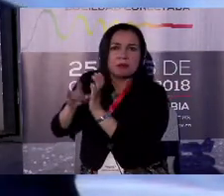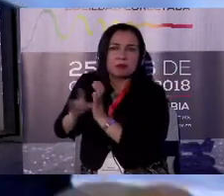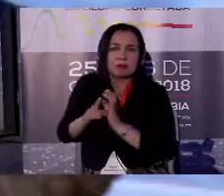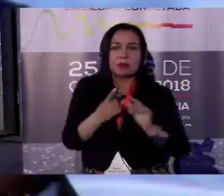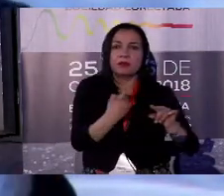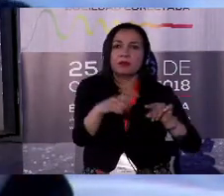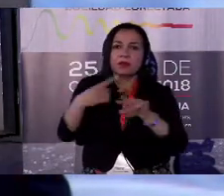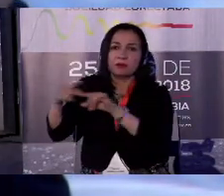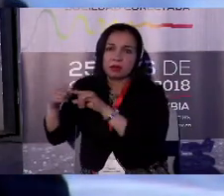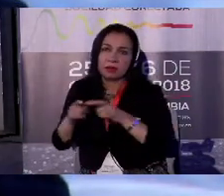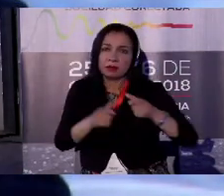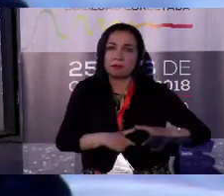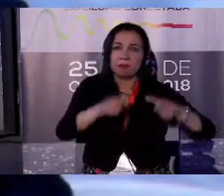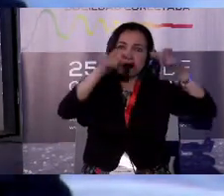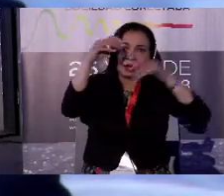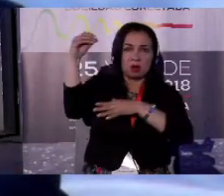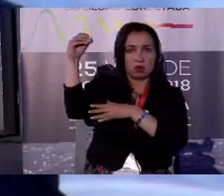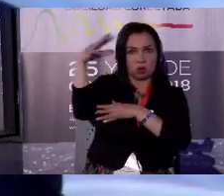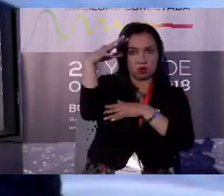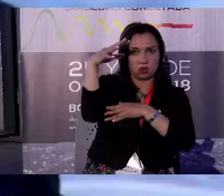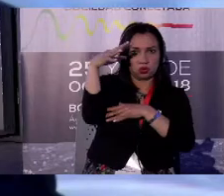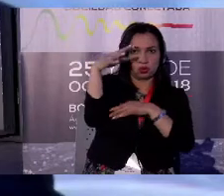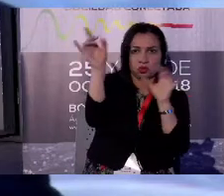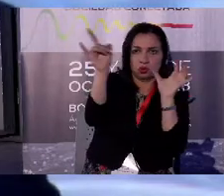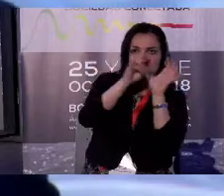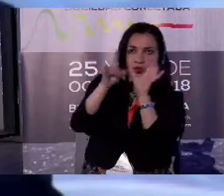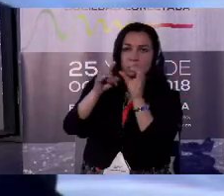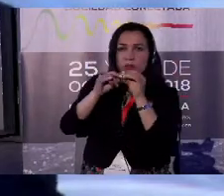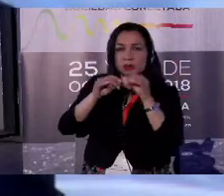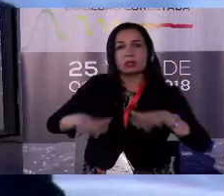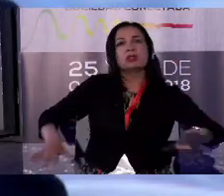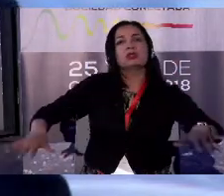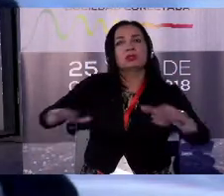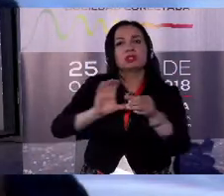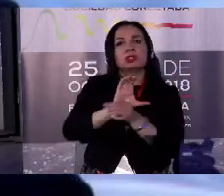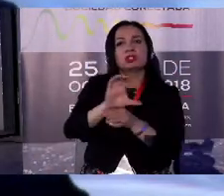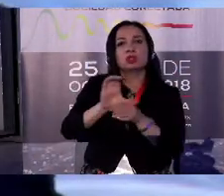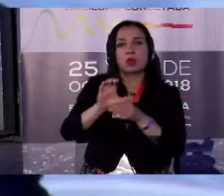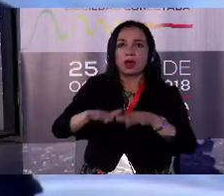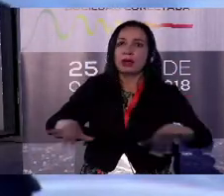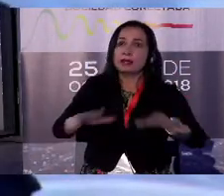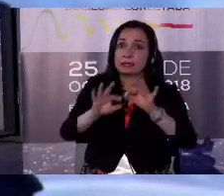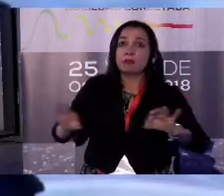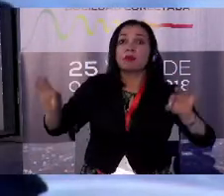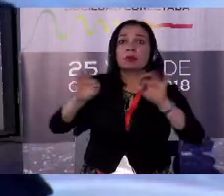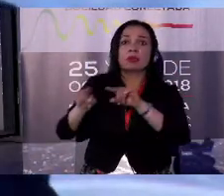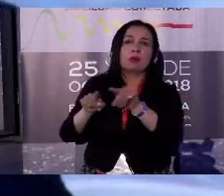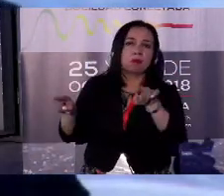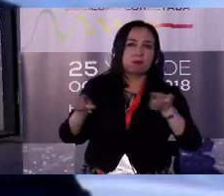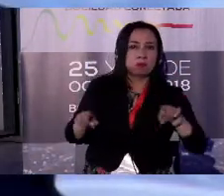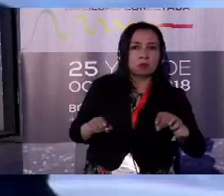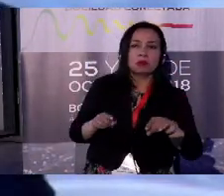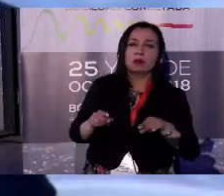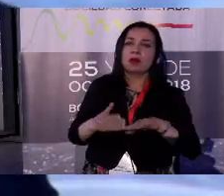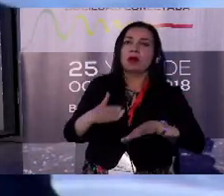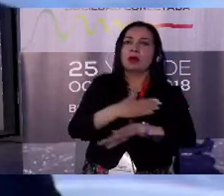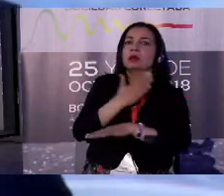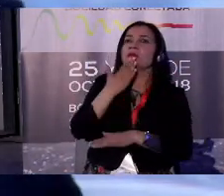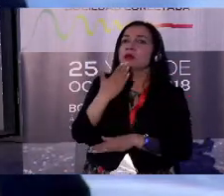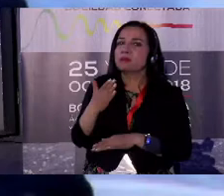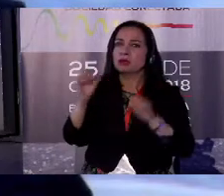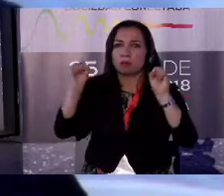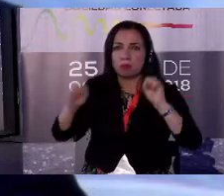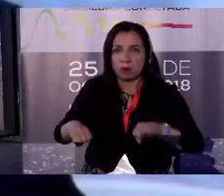poste de luz. Entonces, las ciudades van a tener que ser claves para poder establecer los permisos para habilitar